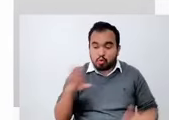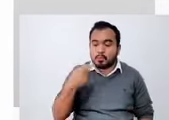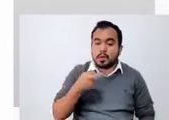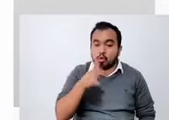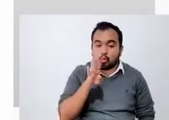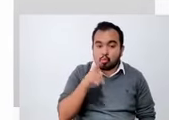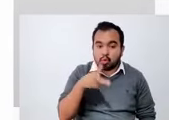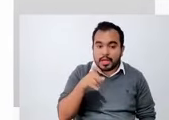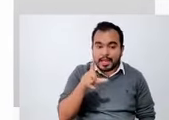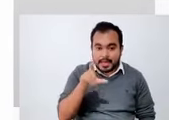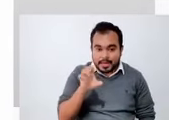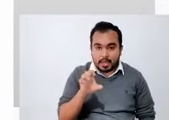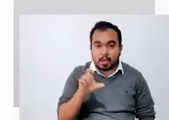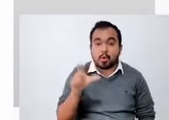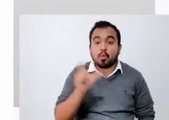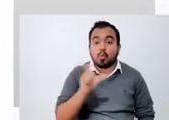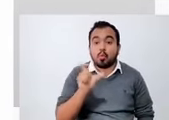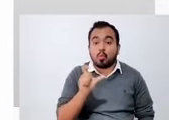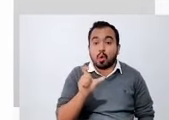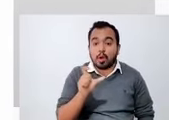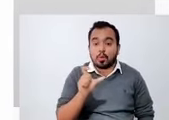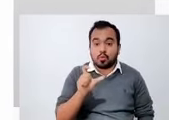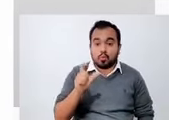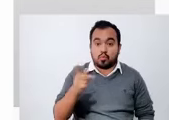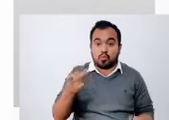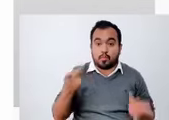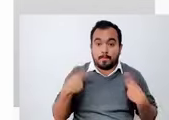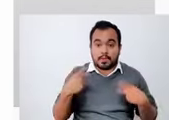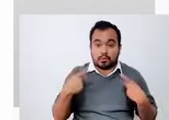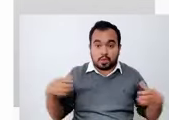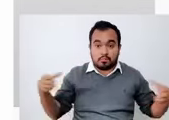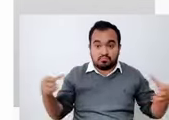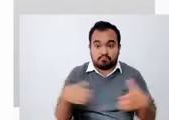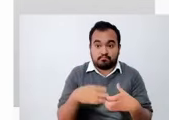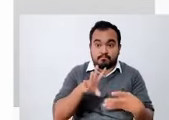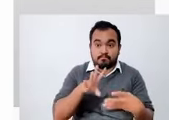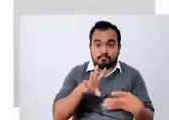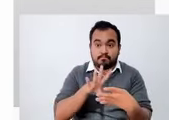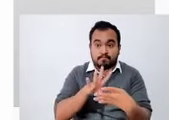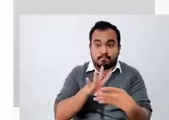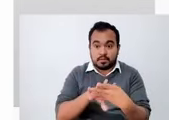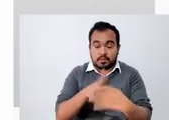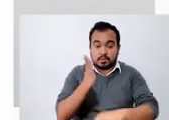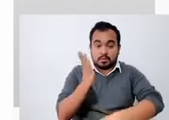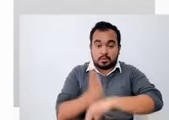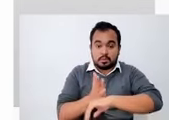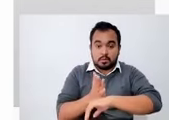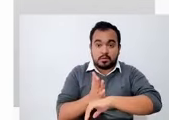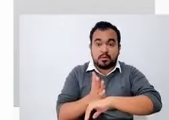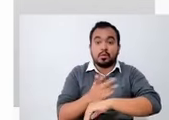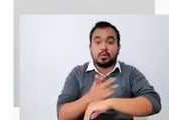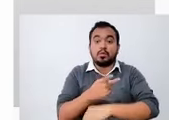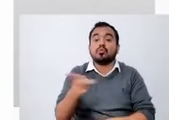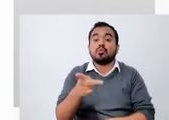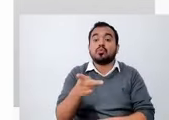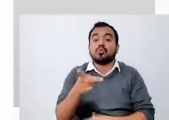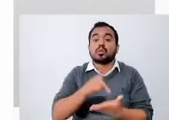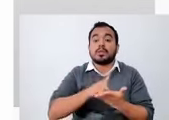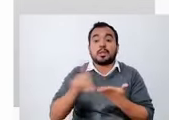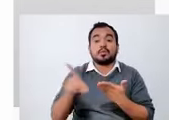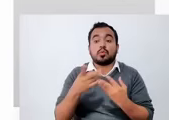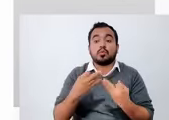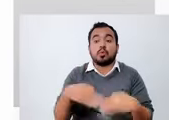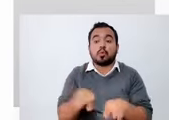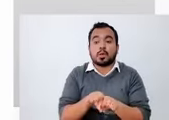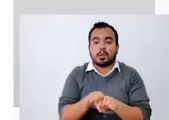ocurre cuando metes a un montón de personas en una prisión con infracción de sus derechos fundamentales, por menos de los